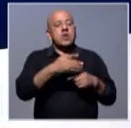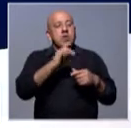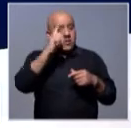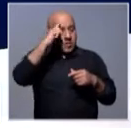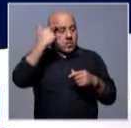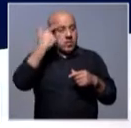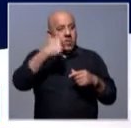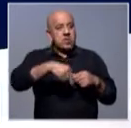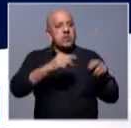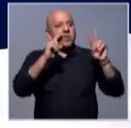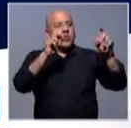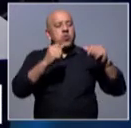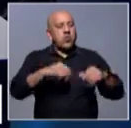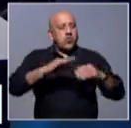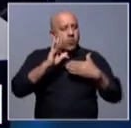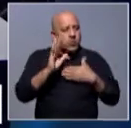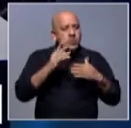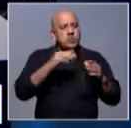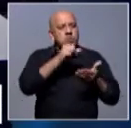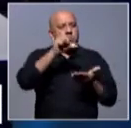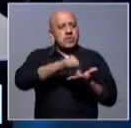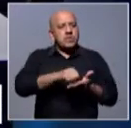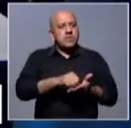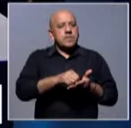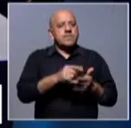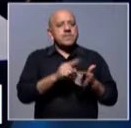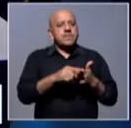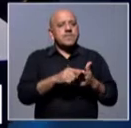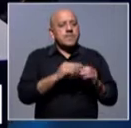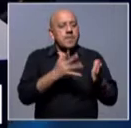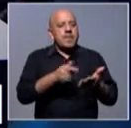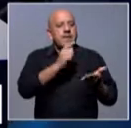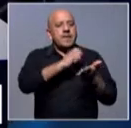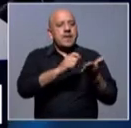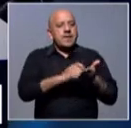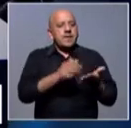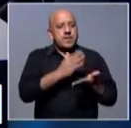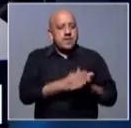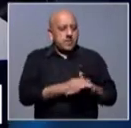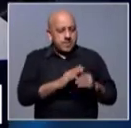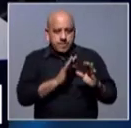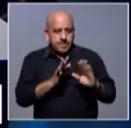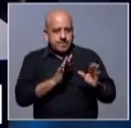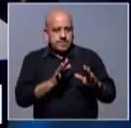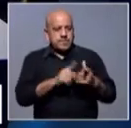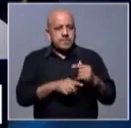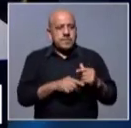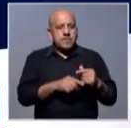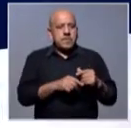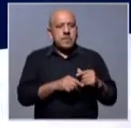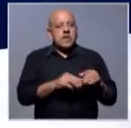titulado compromiso por el país en que incidió para la redacción final dejemos de lado los borradores y trascendidos